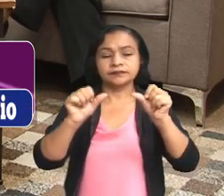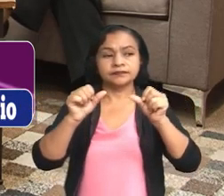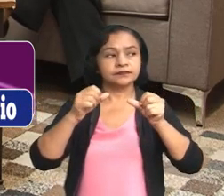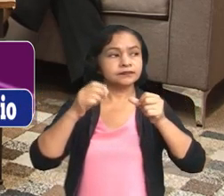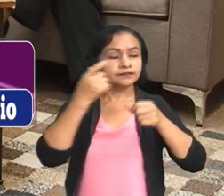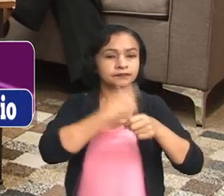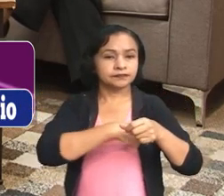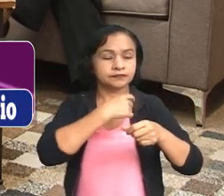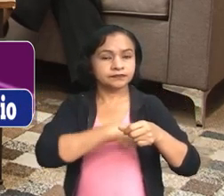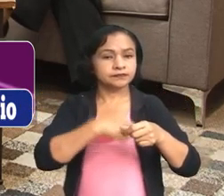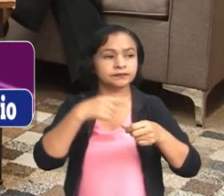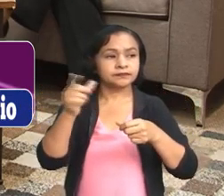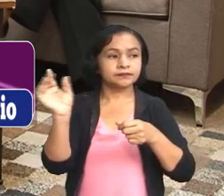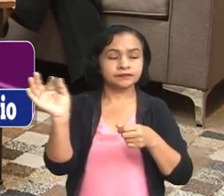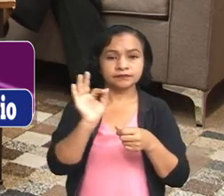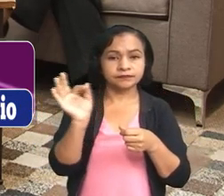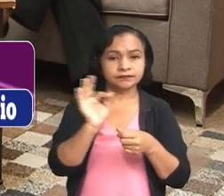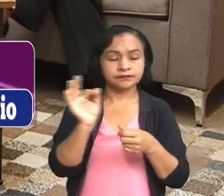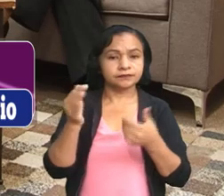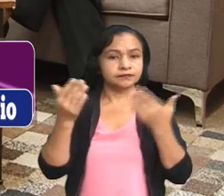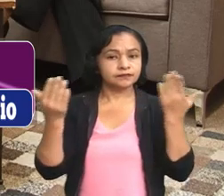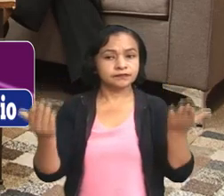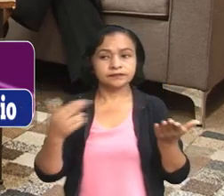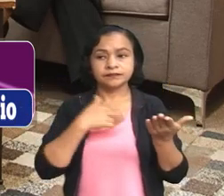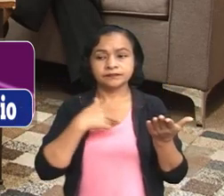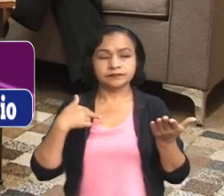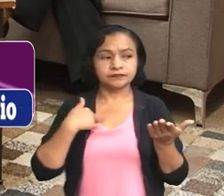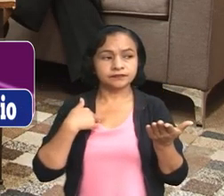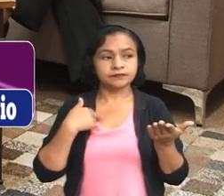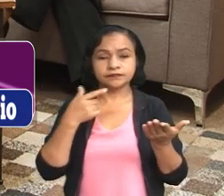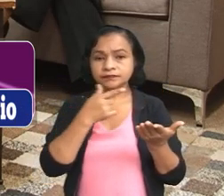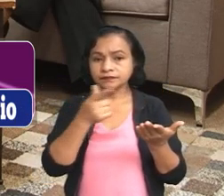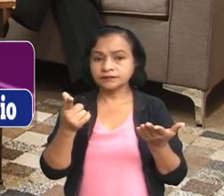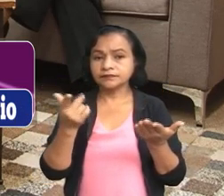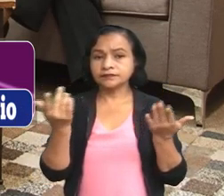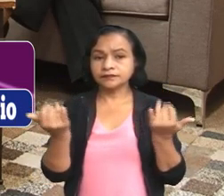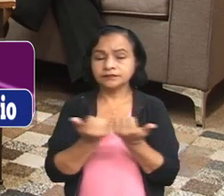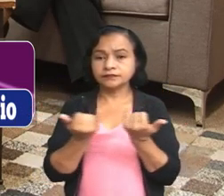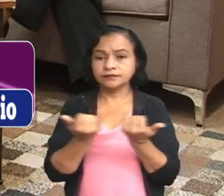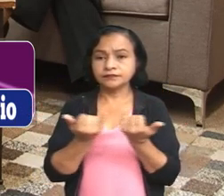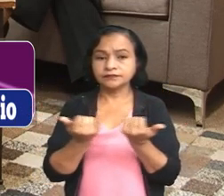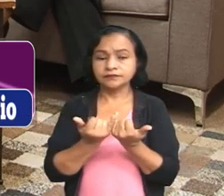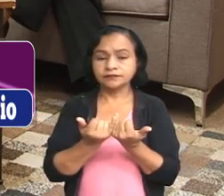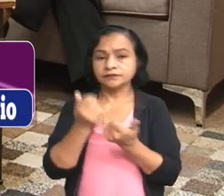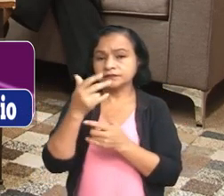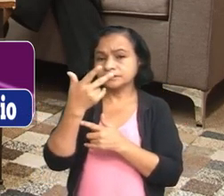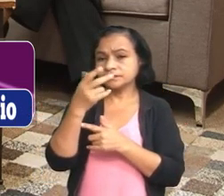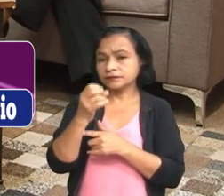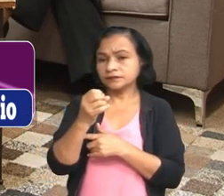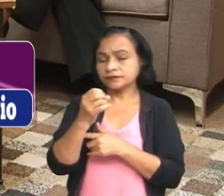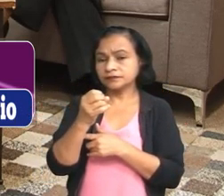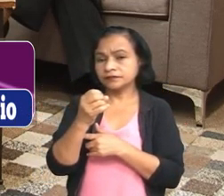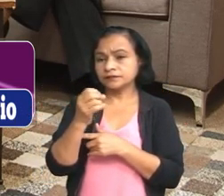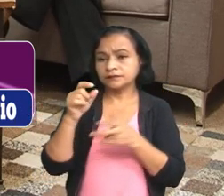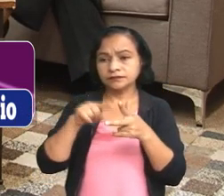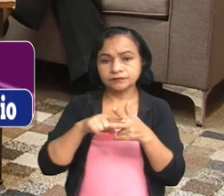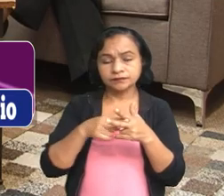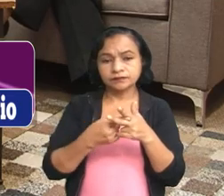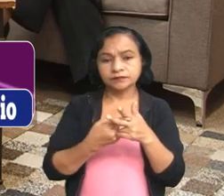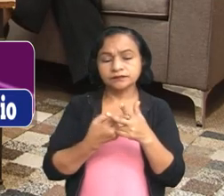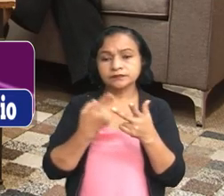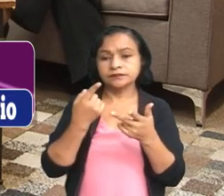de educarse, de formarse. Entonces, también ahí, a partir de los 80, que entramos con la Gran